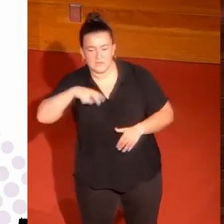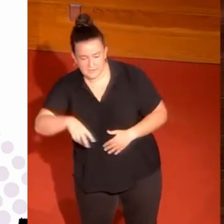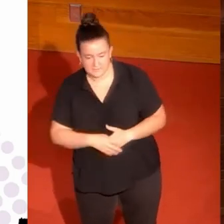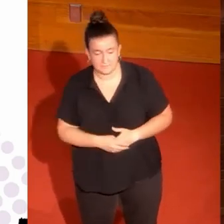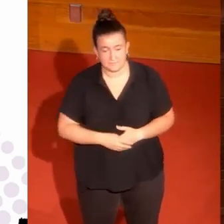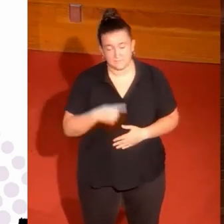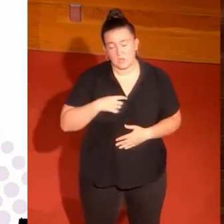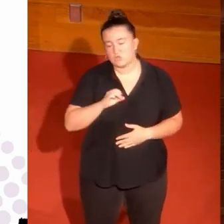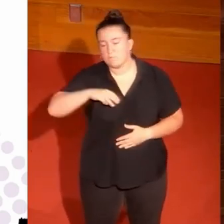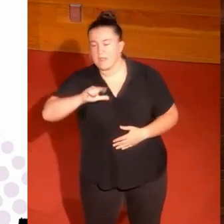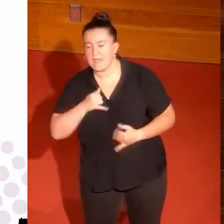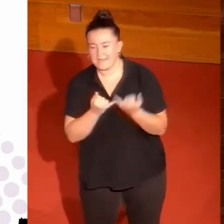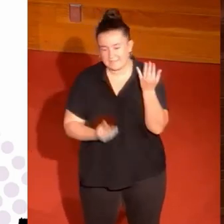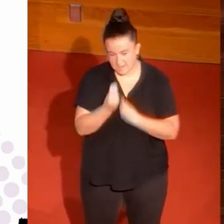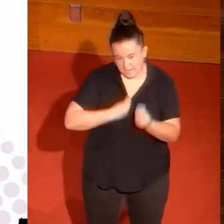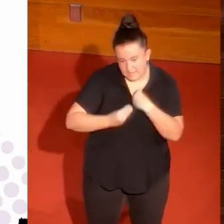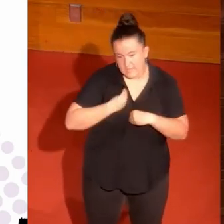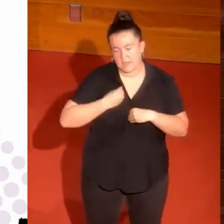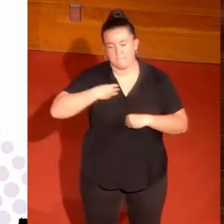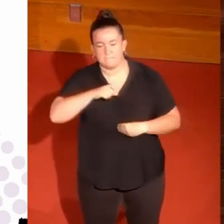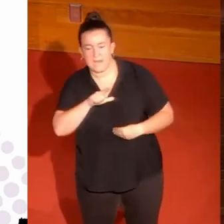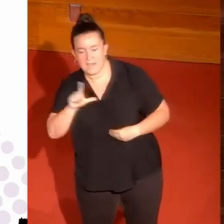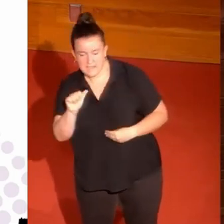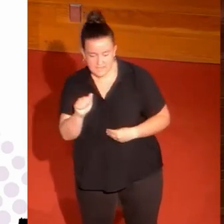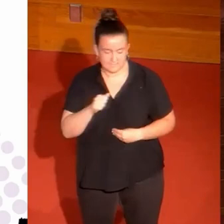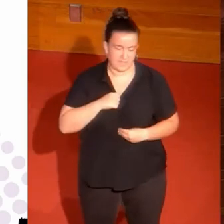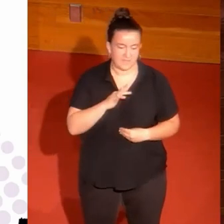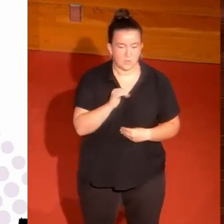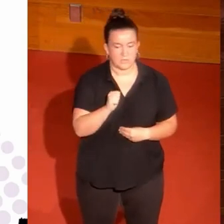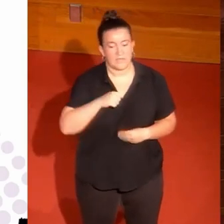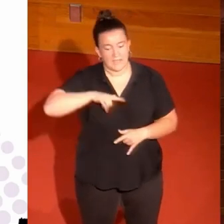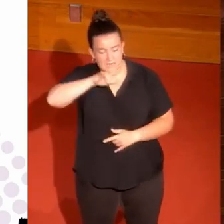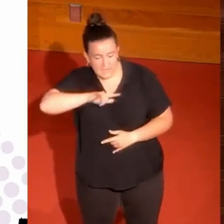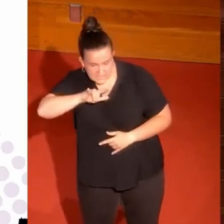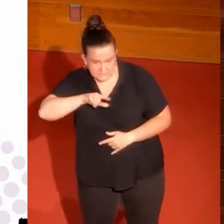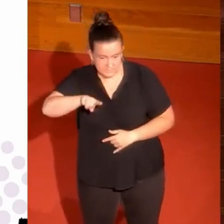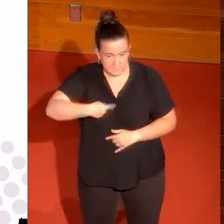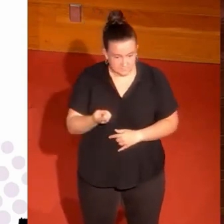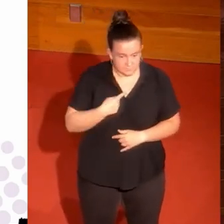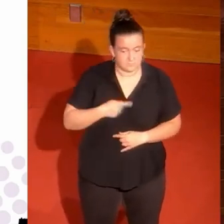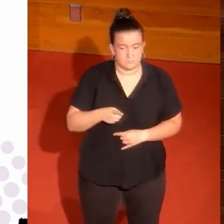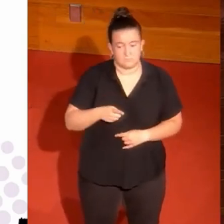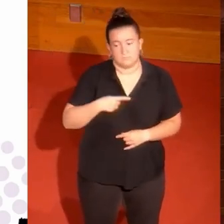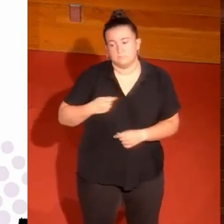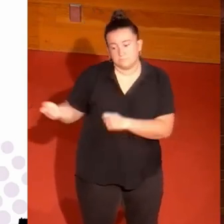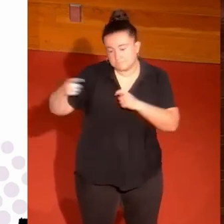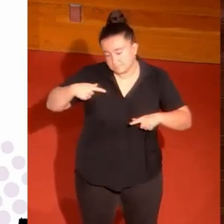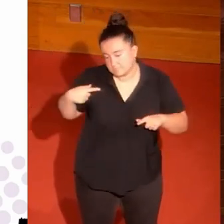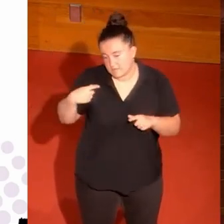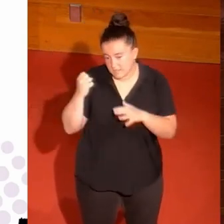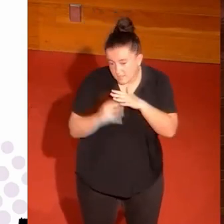alimentaria en somalia la crisis migratoria en melilla ceuta y Canarias la situación de países de tránsito como Marruecos y